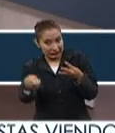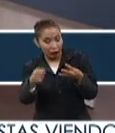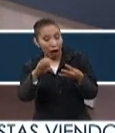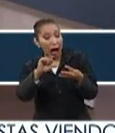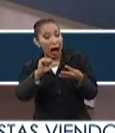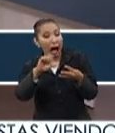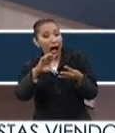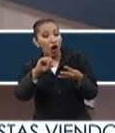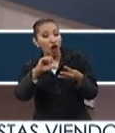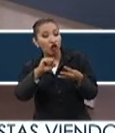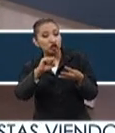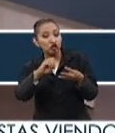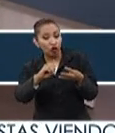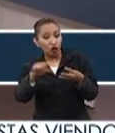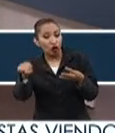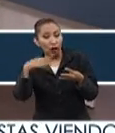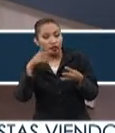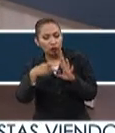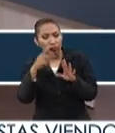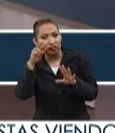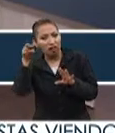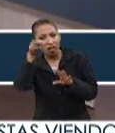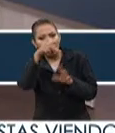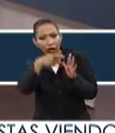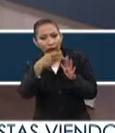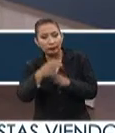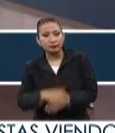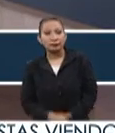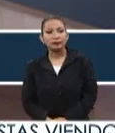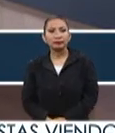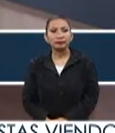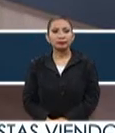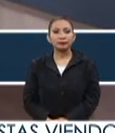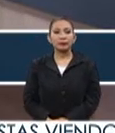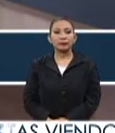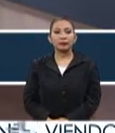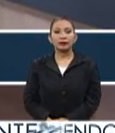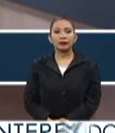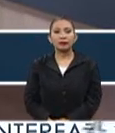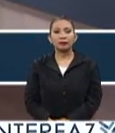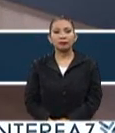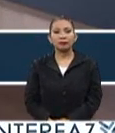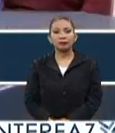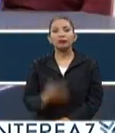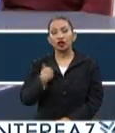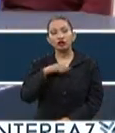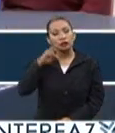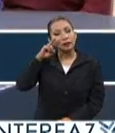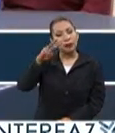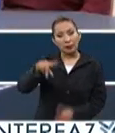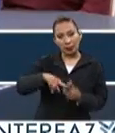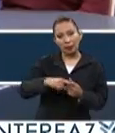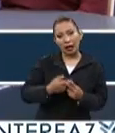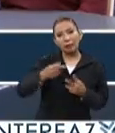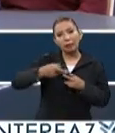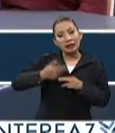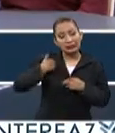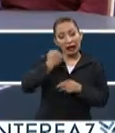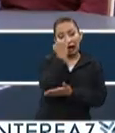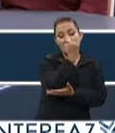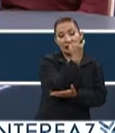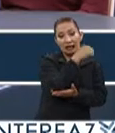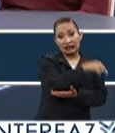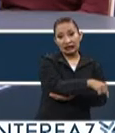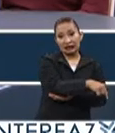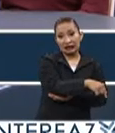o son más consistentes en las escuelas? Bueno, hemos detectado que para empezar empieza desde kinder,